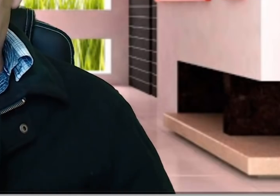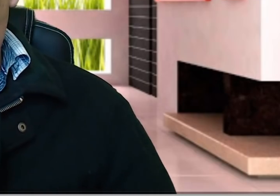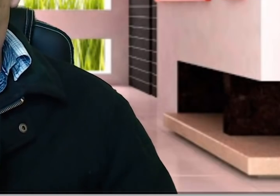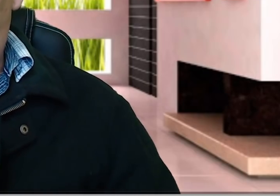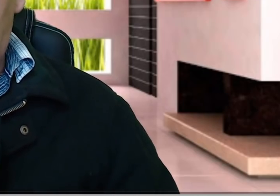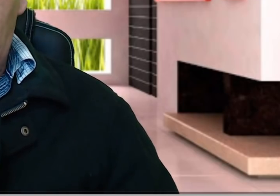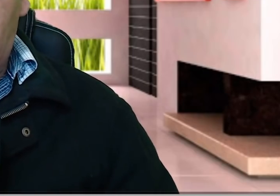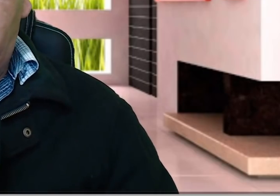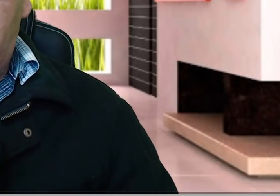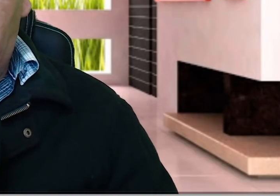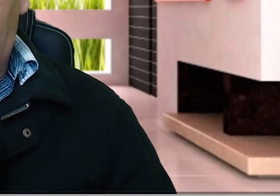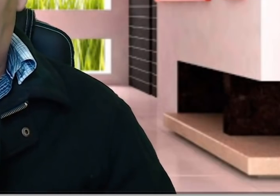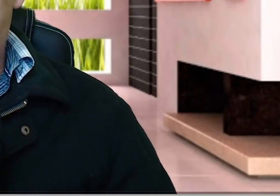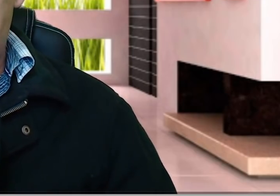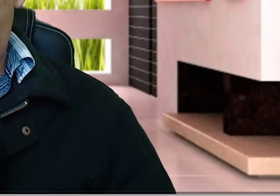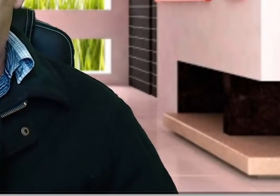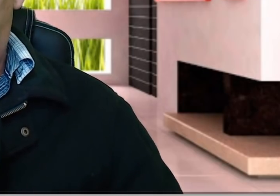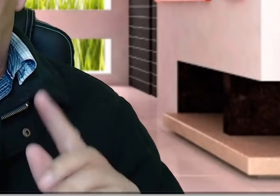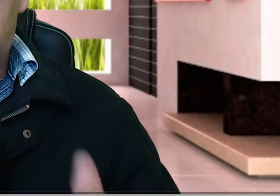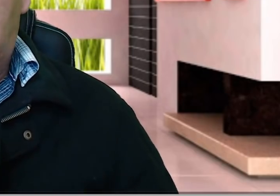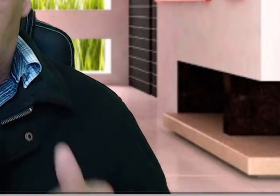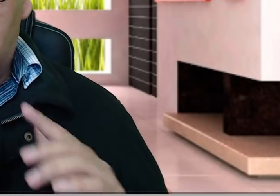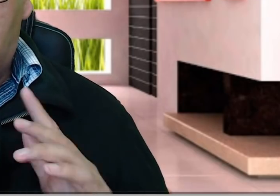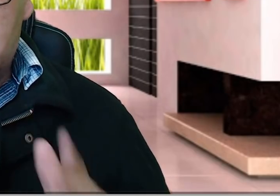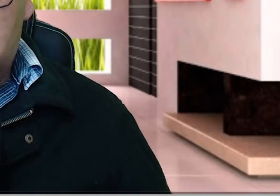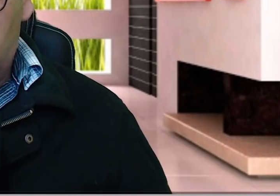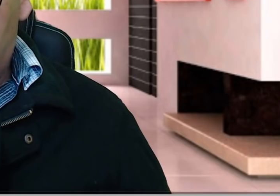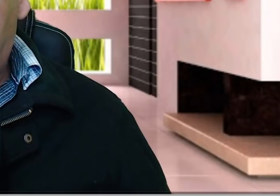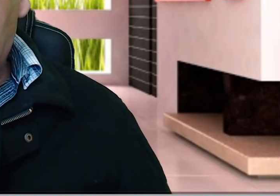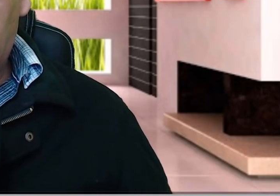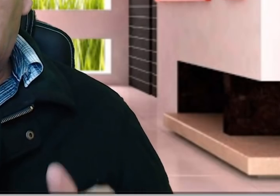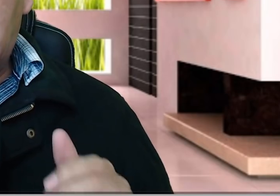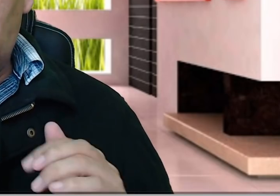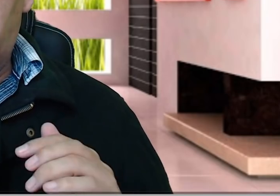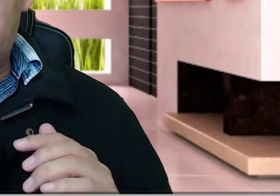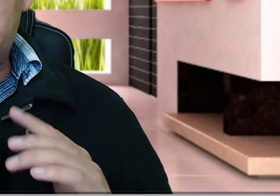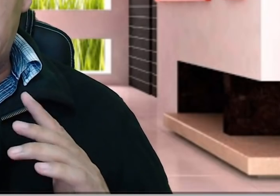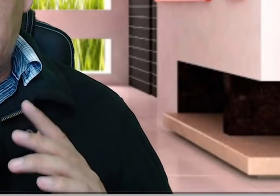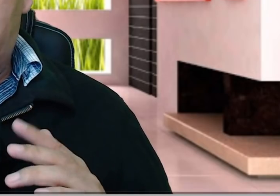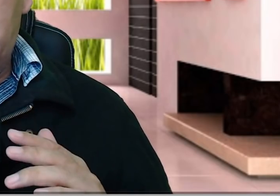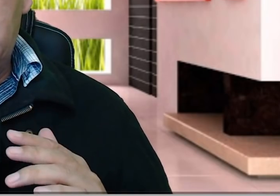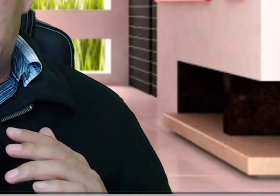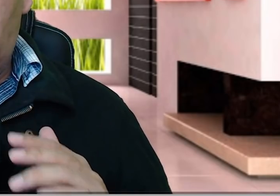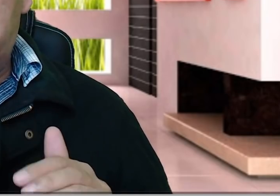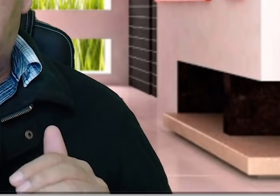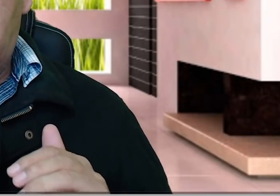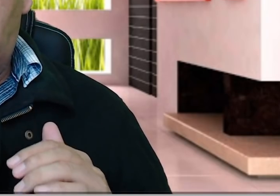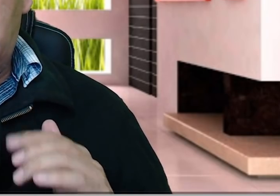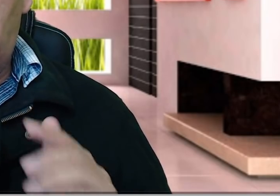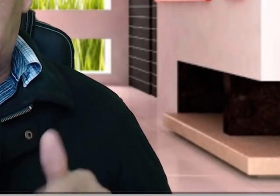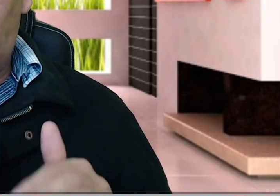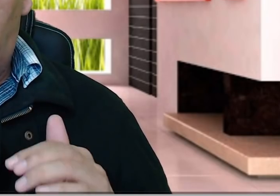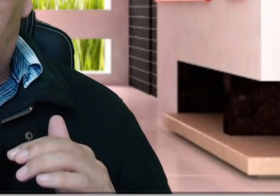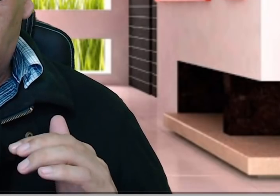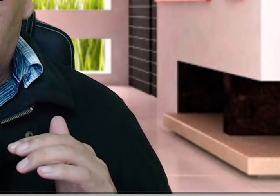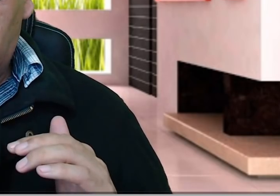Porque hay que recordar que fallaron los pronósticos de los fachos, donde decían que el presidente López Obrador y